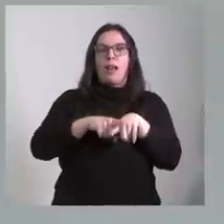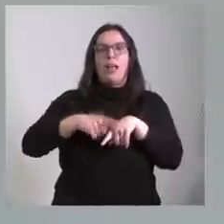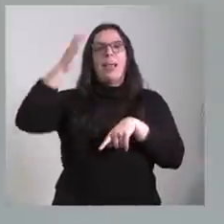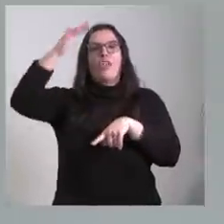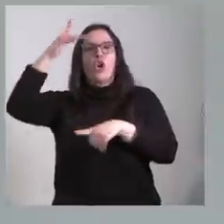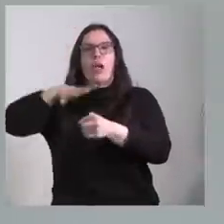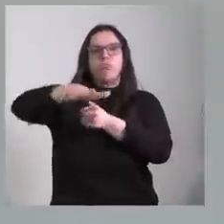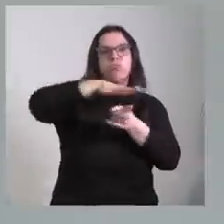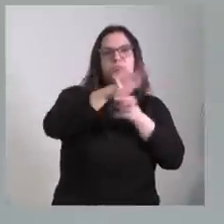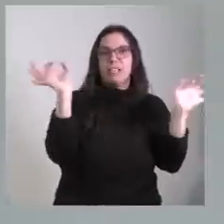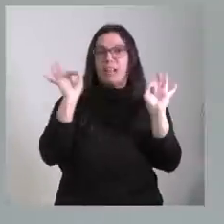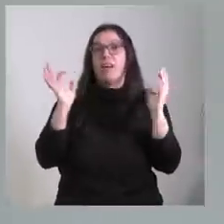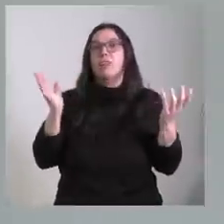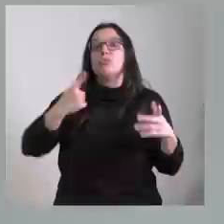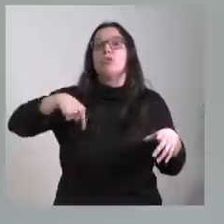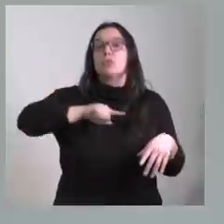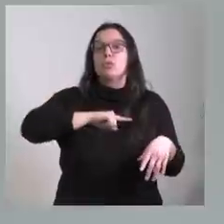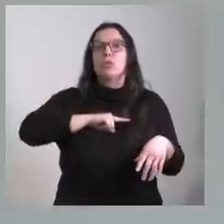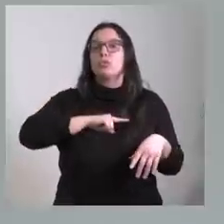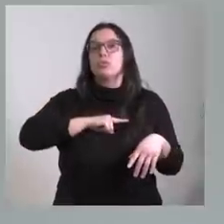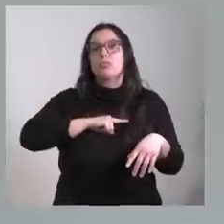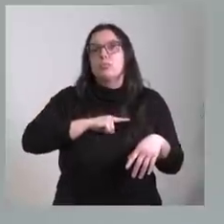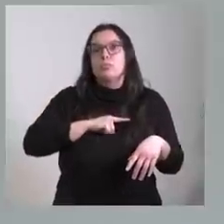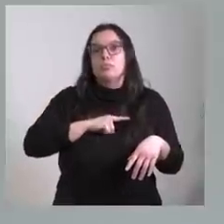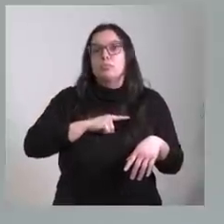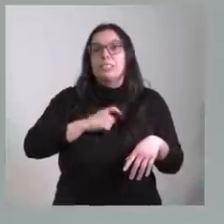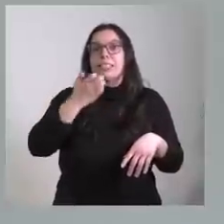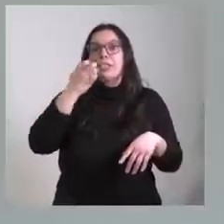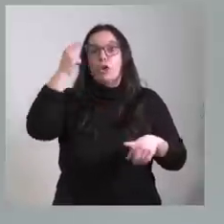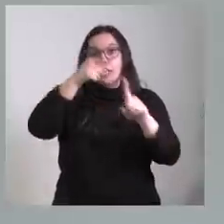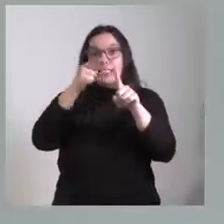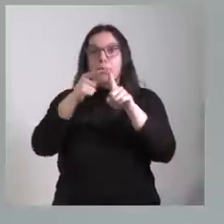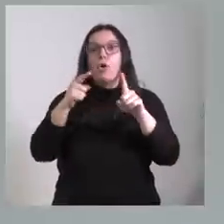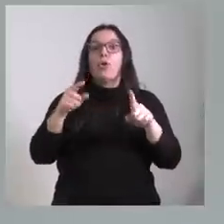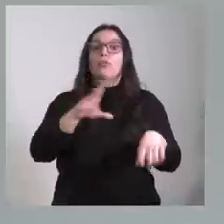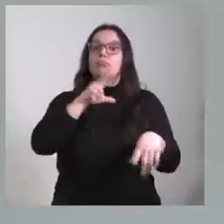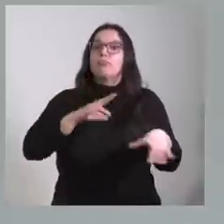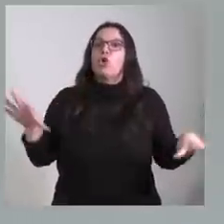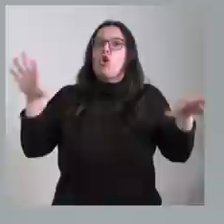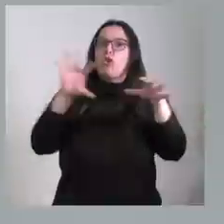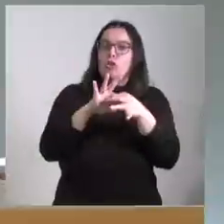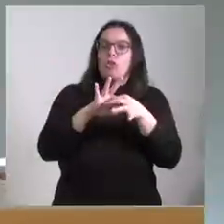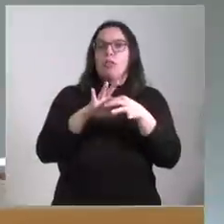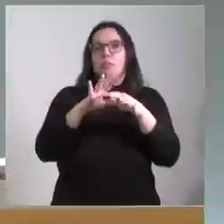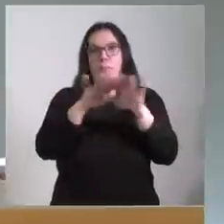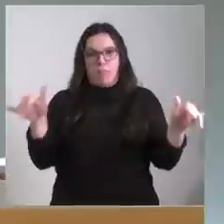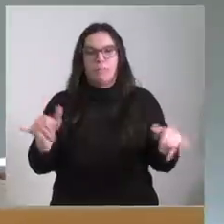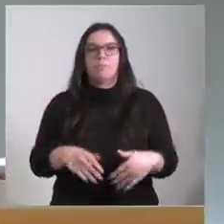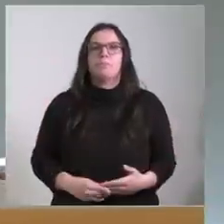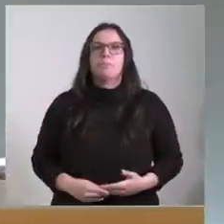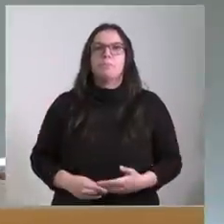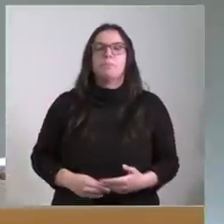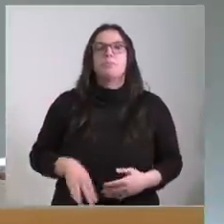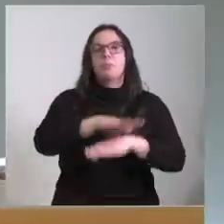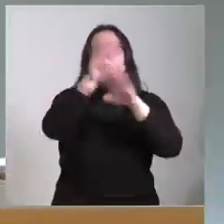como saben lo que optamos es por toque suponga Concordia y Reconciliación nacional esto lo que tengo que decir una última cuestión que le quería plantear